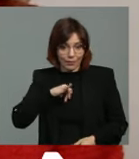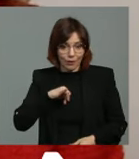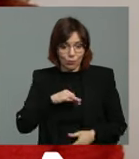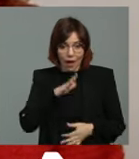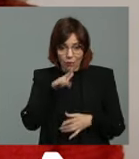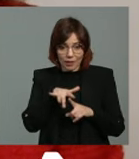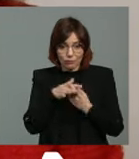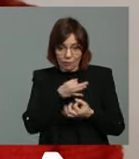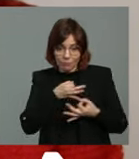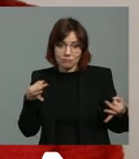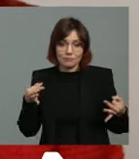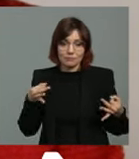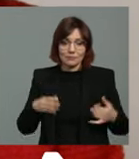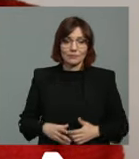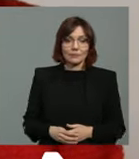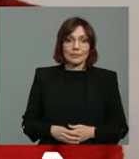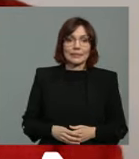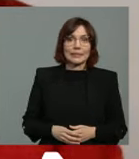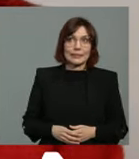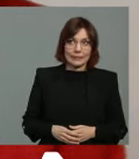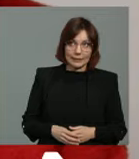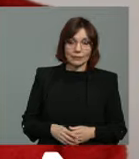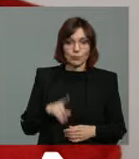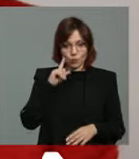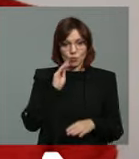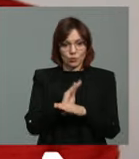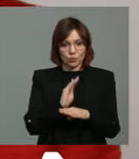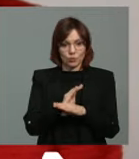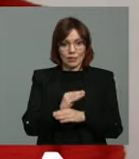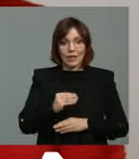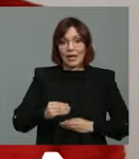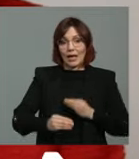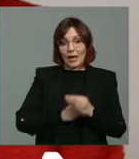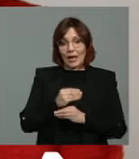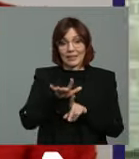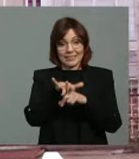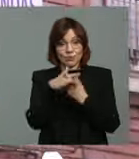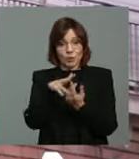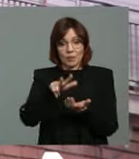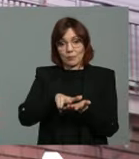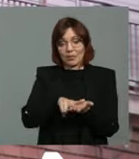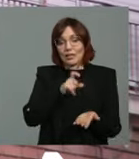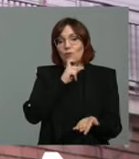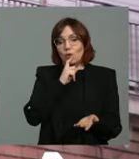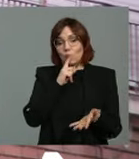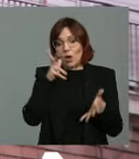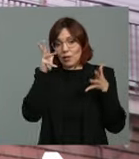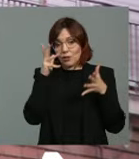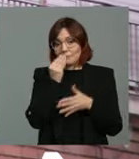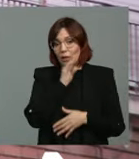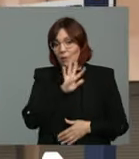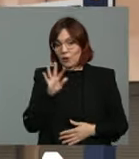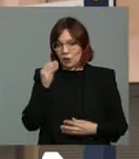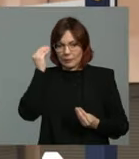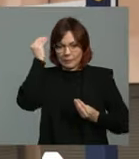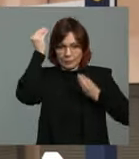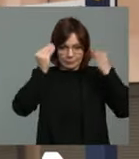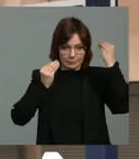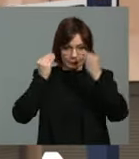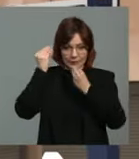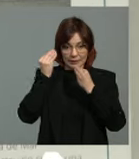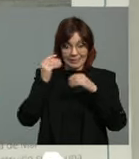es buen momento siempre con cautela y siempre haciendo lo que hay que hacer en este tipo de de operaciones que es sobre todo pensar muy mucho Qué